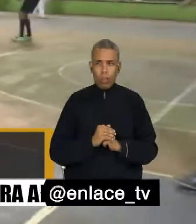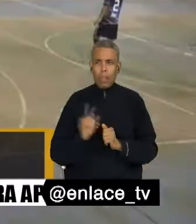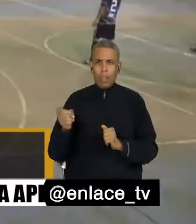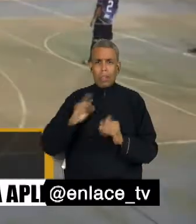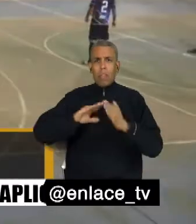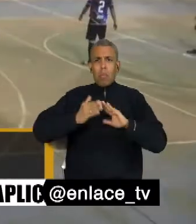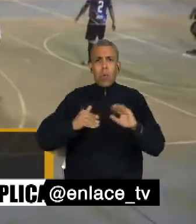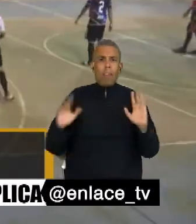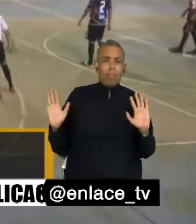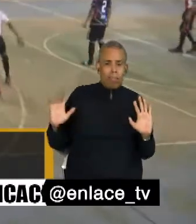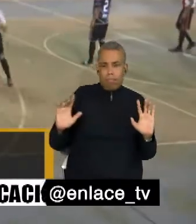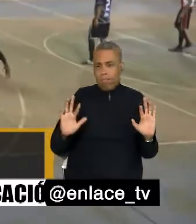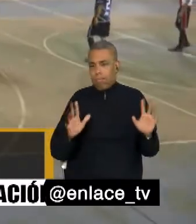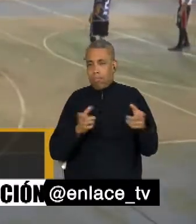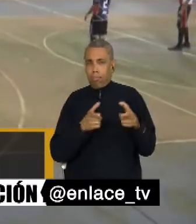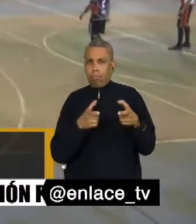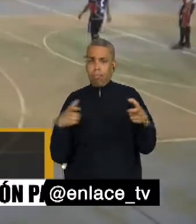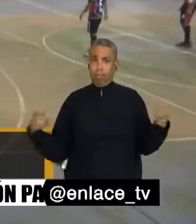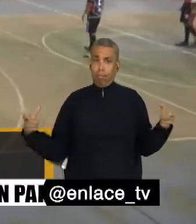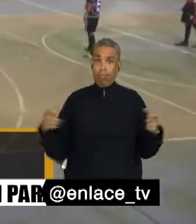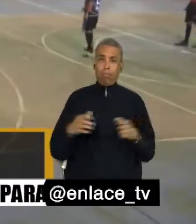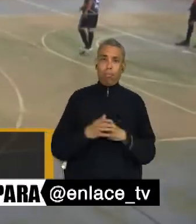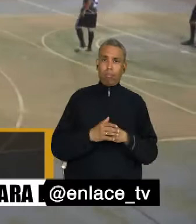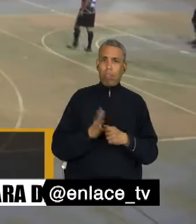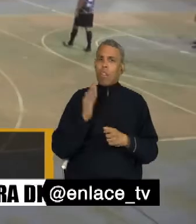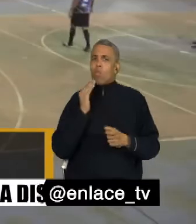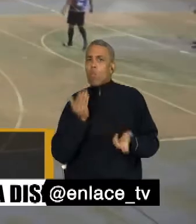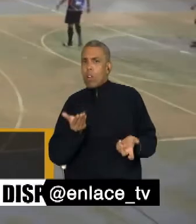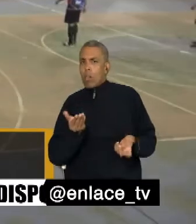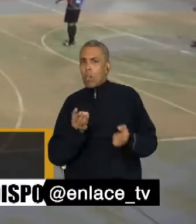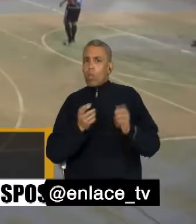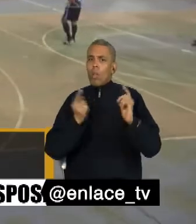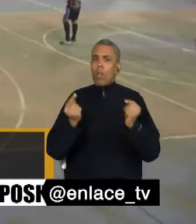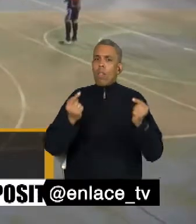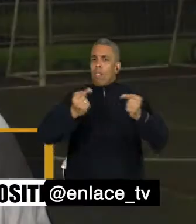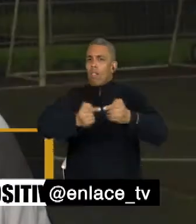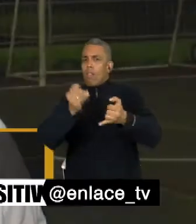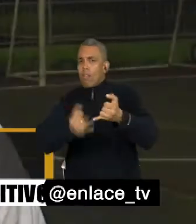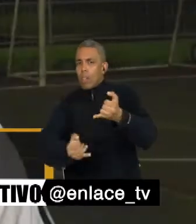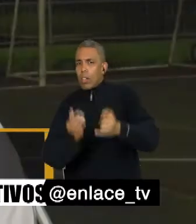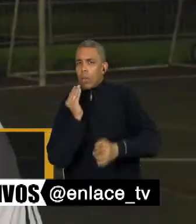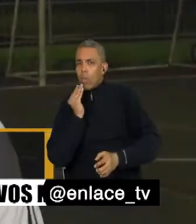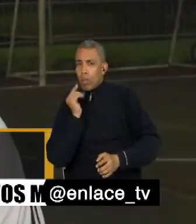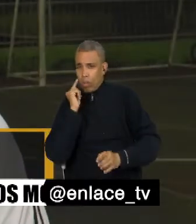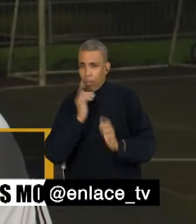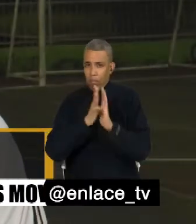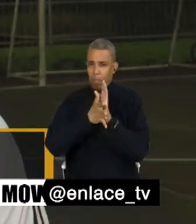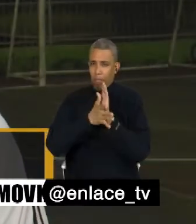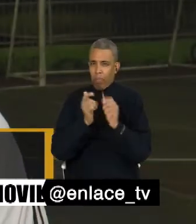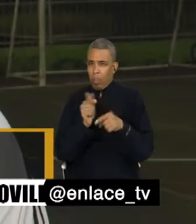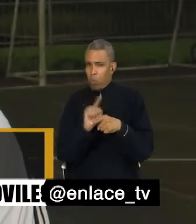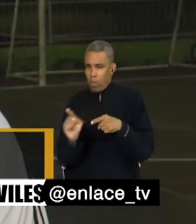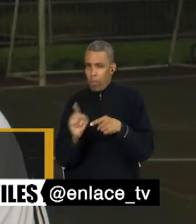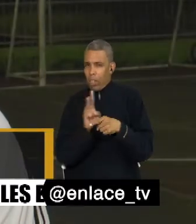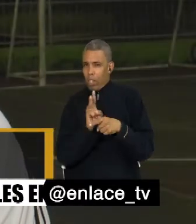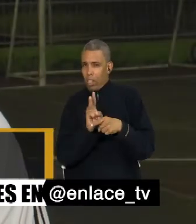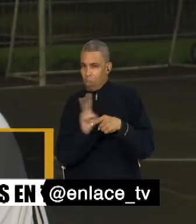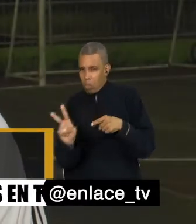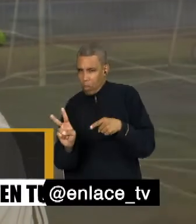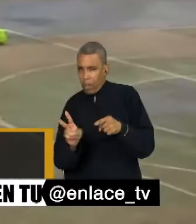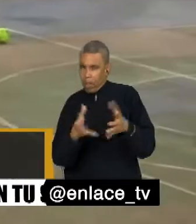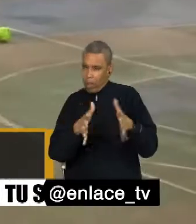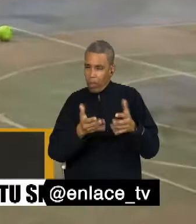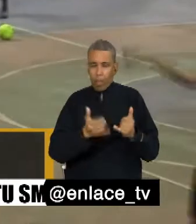los ciudadanos, por eso escuche para cuándo podría ser la final. Pues aspiramos a que el torneo termine en unas 2 o 3 semanas, ya